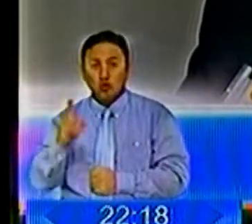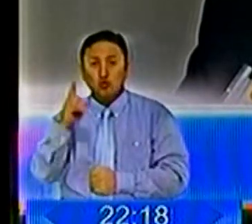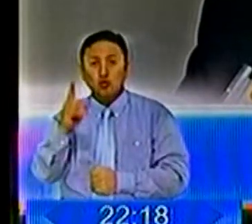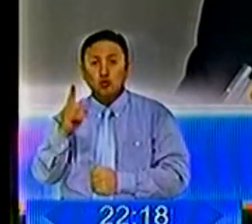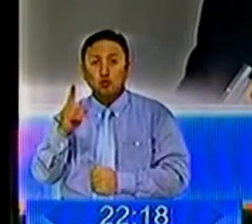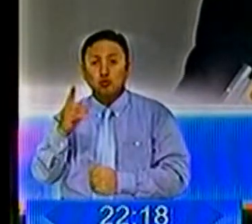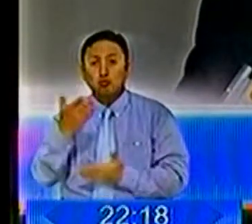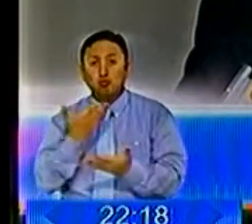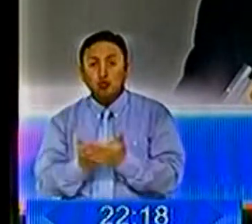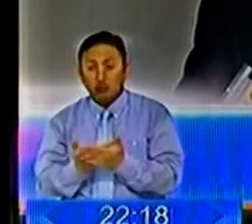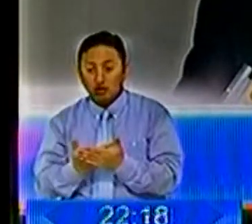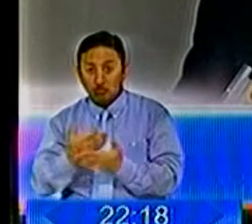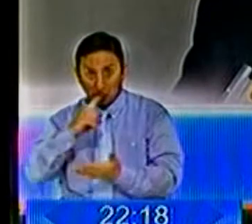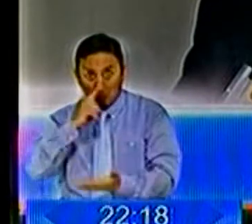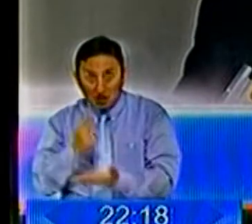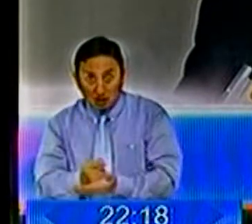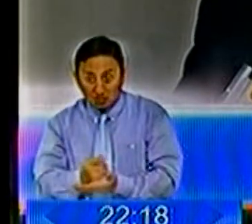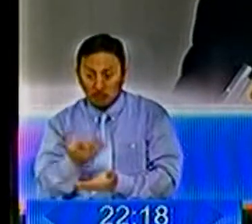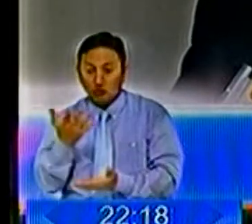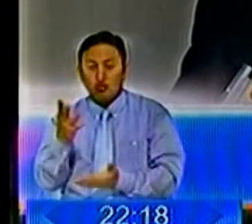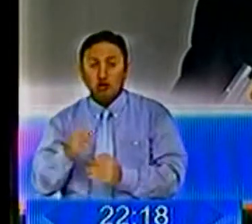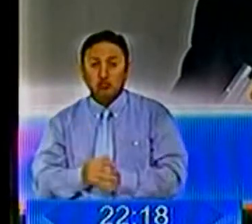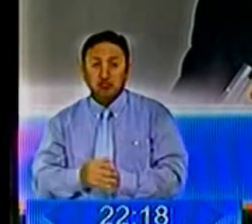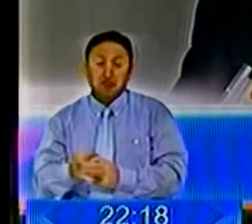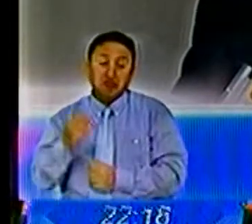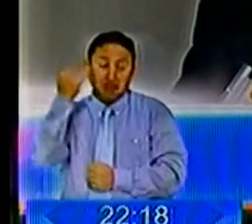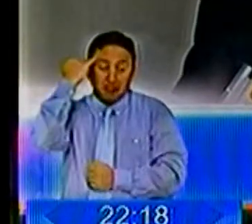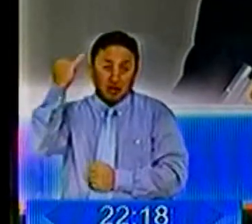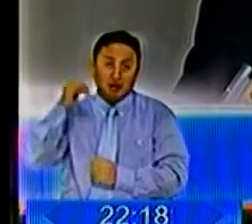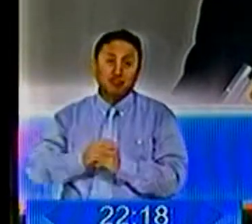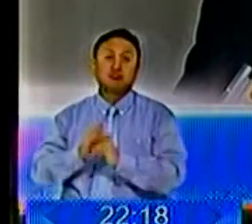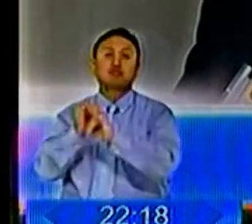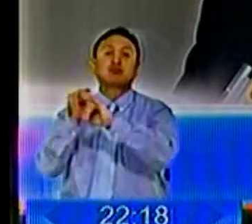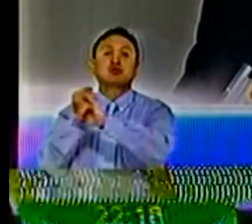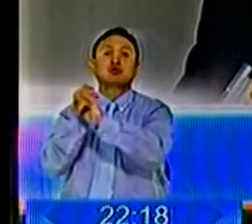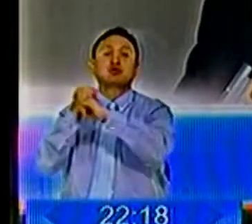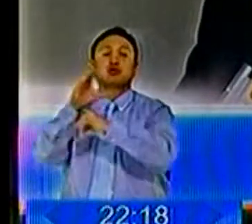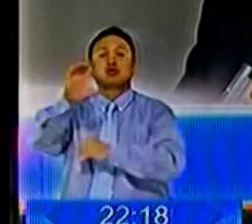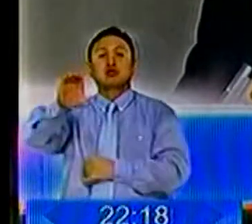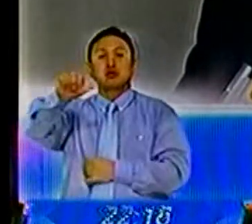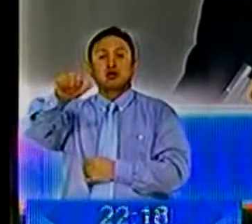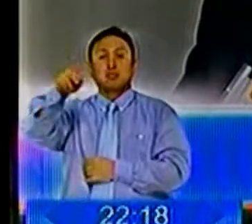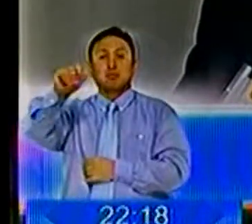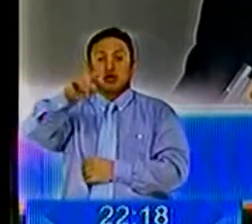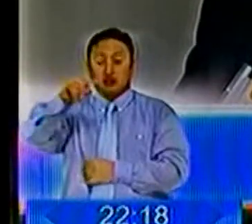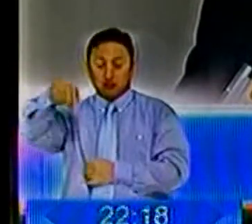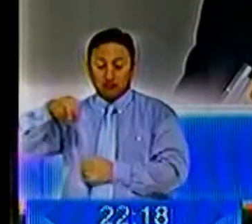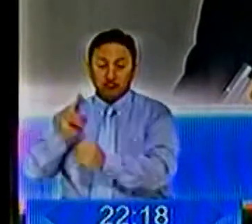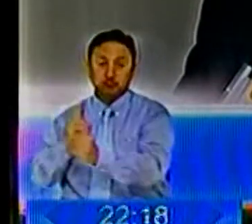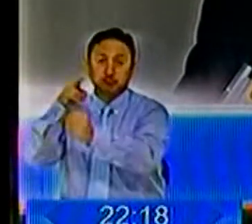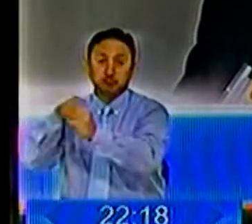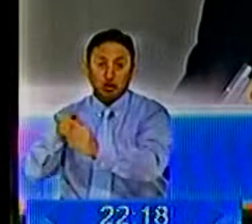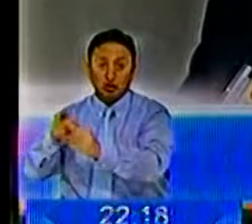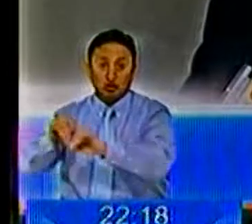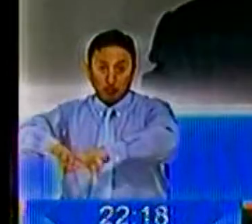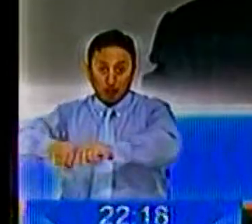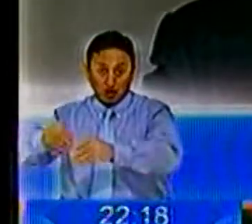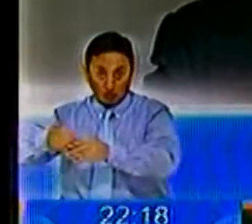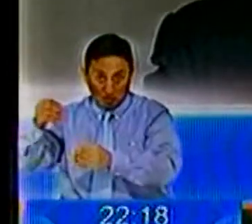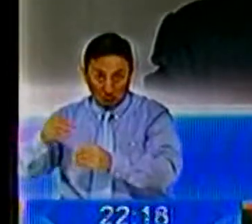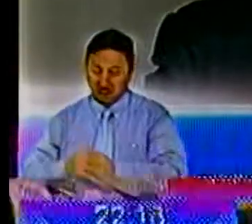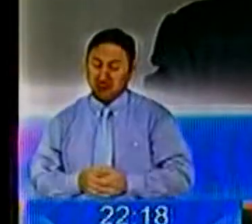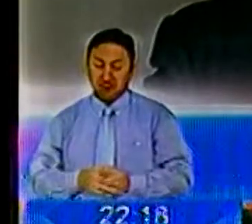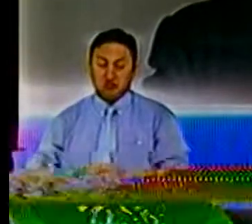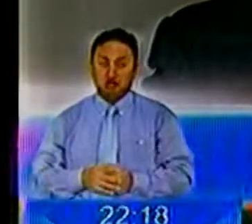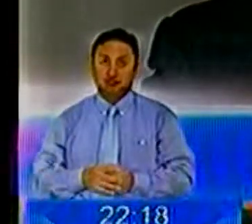solo elemento de convicción que lleve a la conclusión de que el ingeniero Carlos Pareja Yanceli ha participado en el delito de peculado. Nos